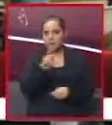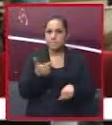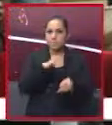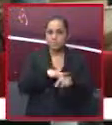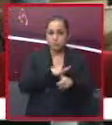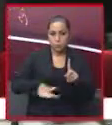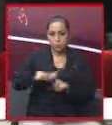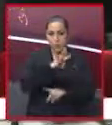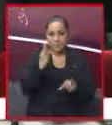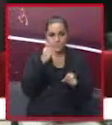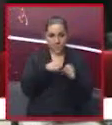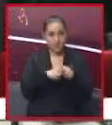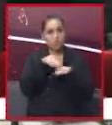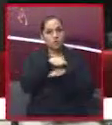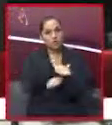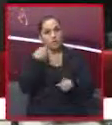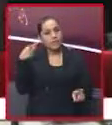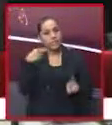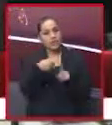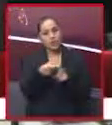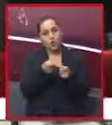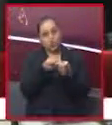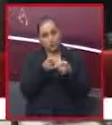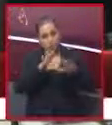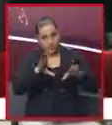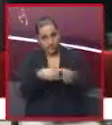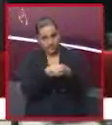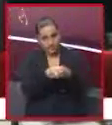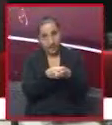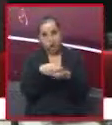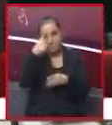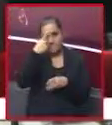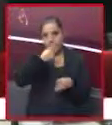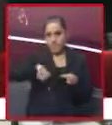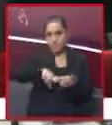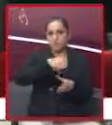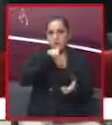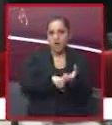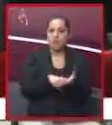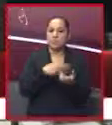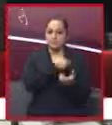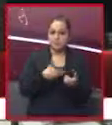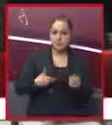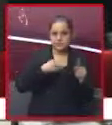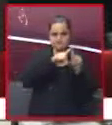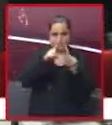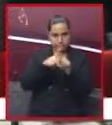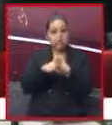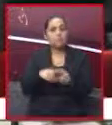Federal en materia de control interno del Ejecutivo Federal. Se remite